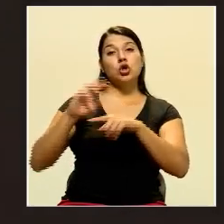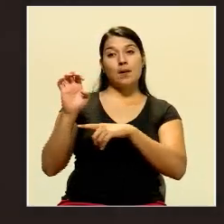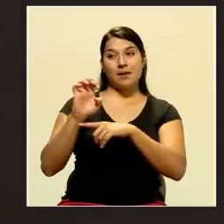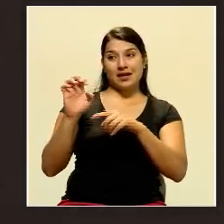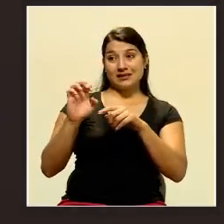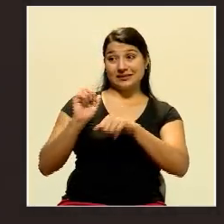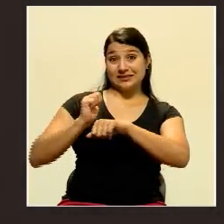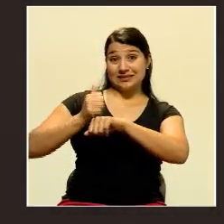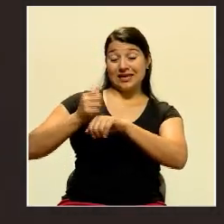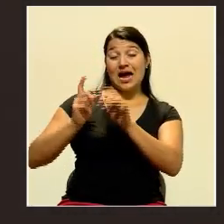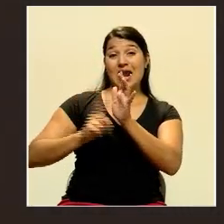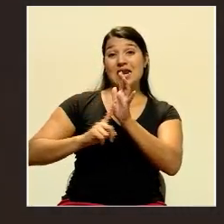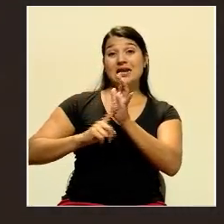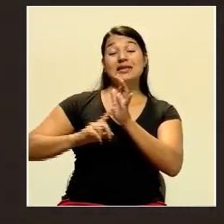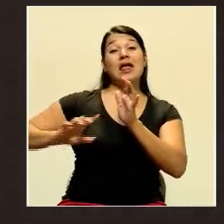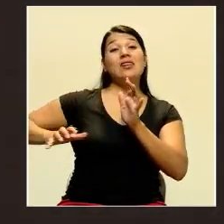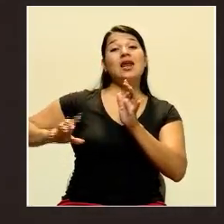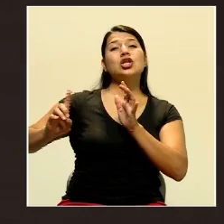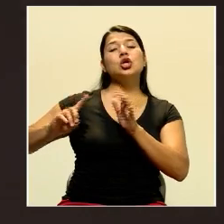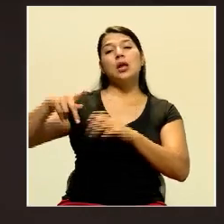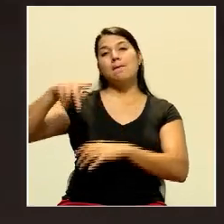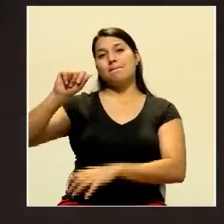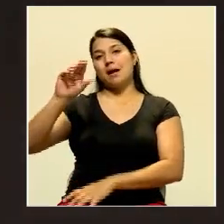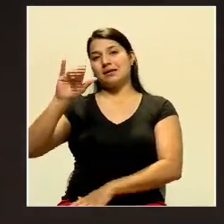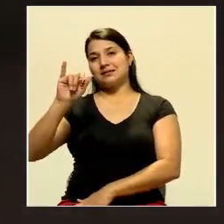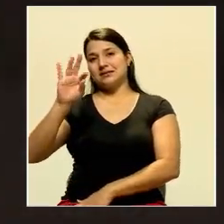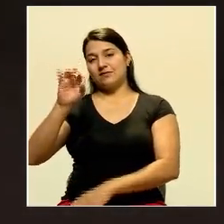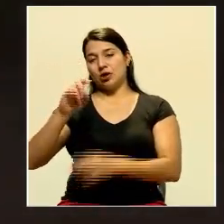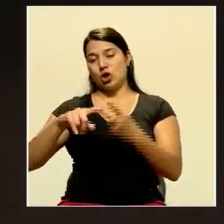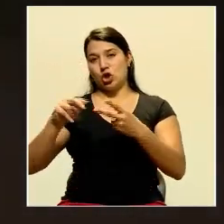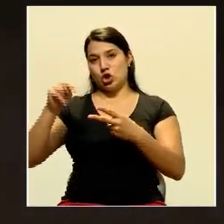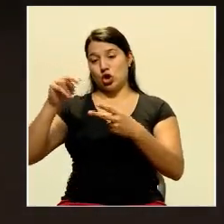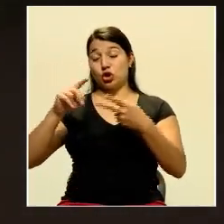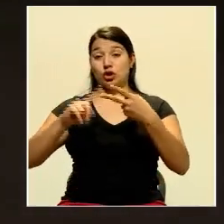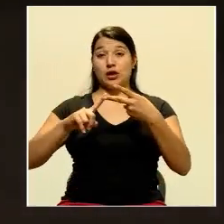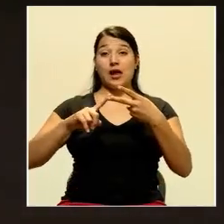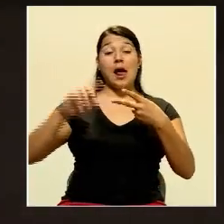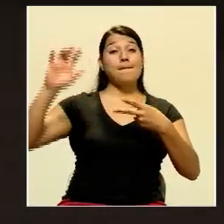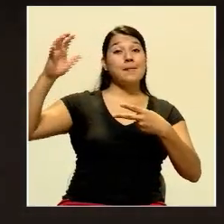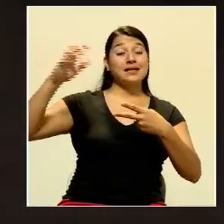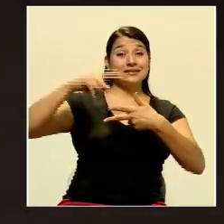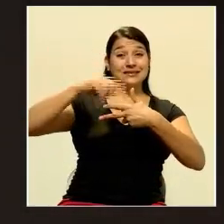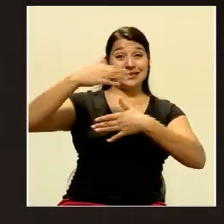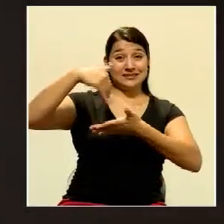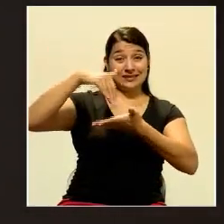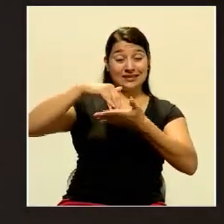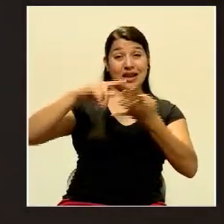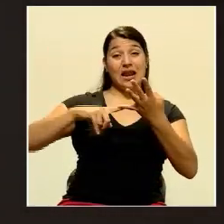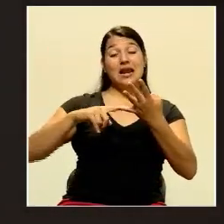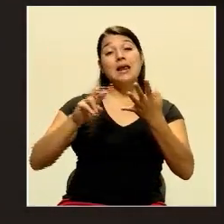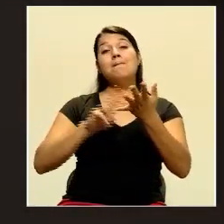todo el Pacífico y zona norte, alerta amarilla para el Valle Central y verde para el Caribe.